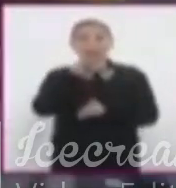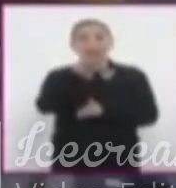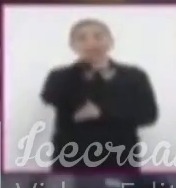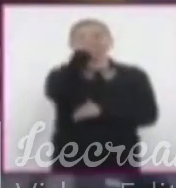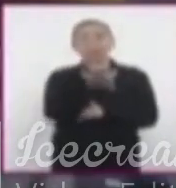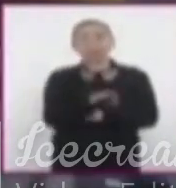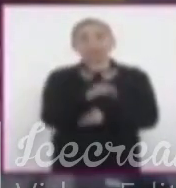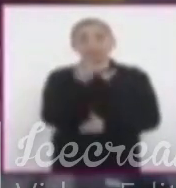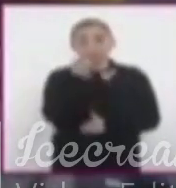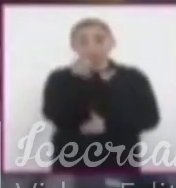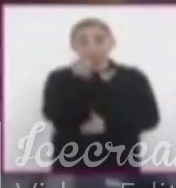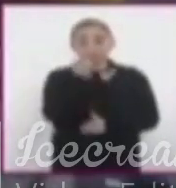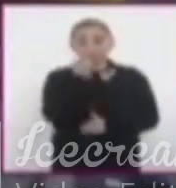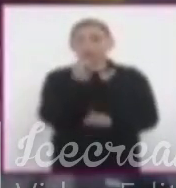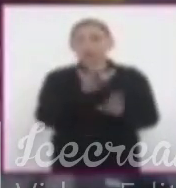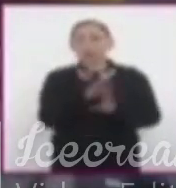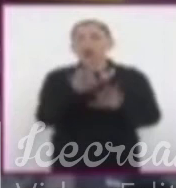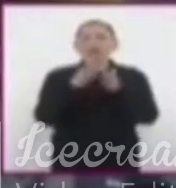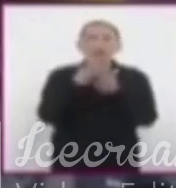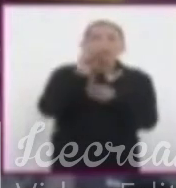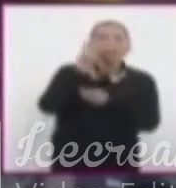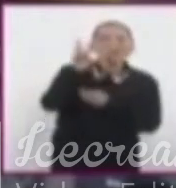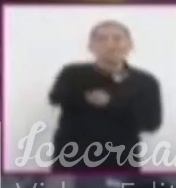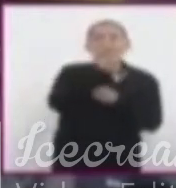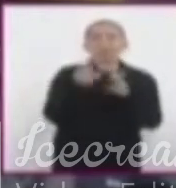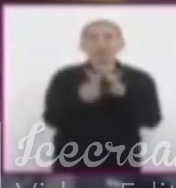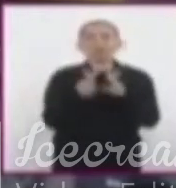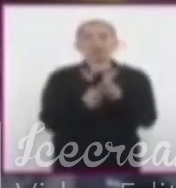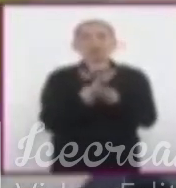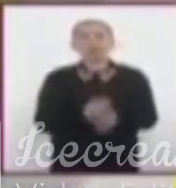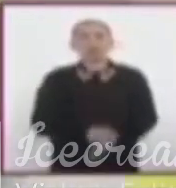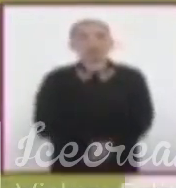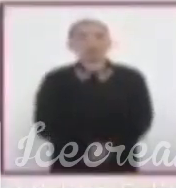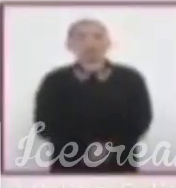18%. ¿Cómo qué modelo sería? A mí me gusta esa.